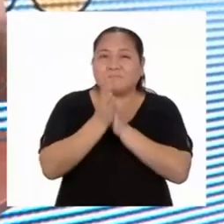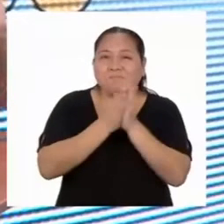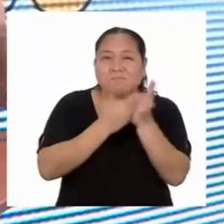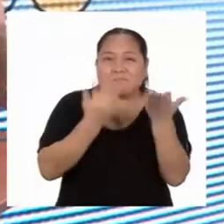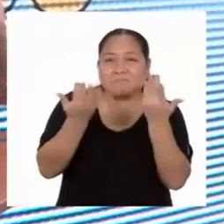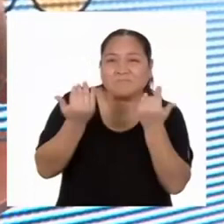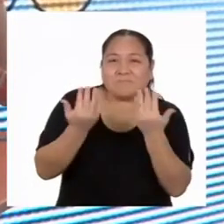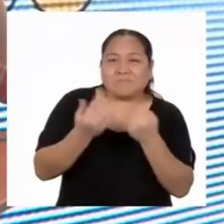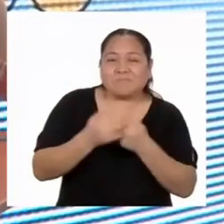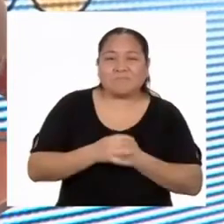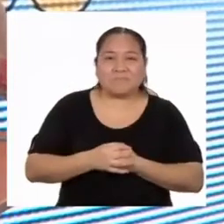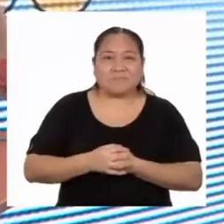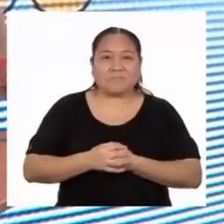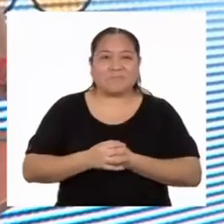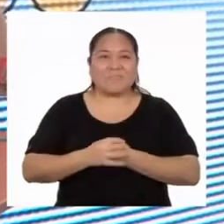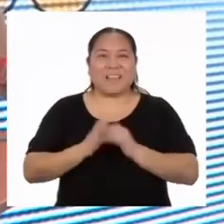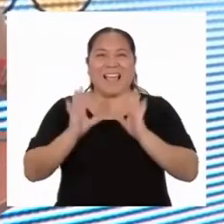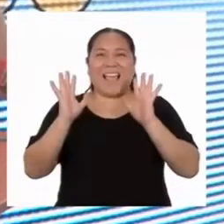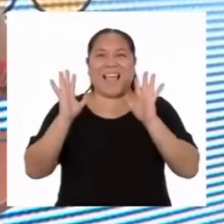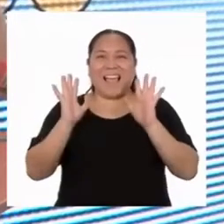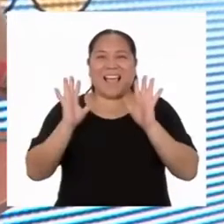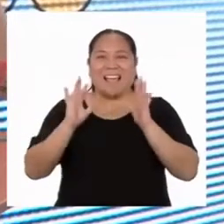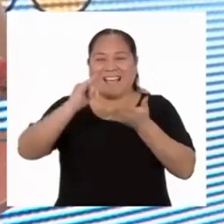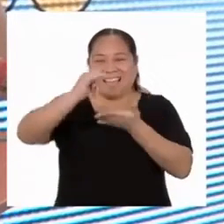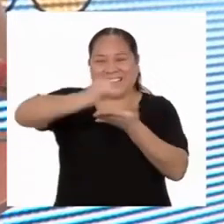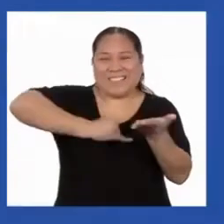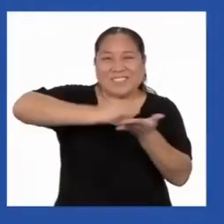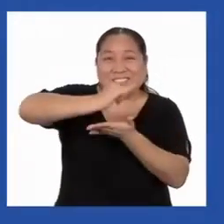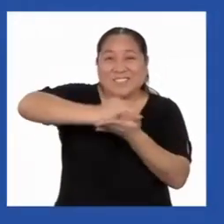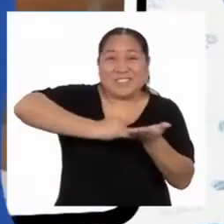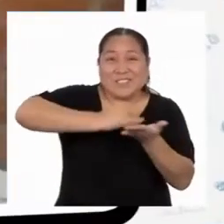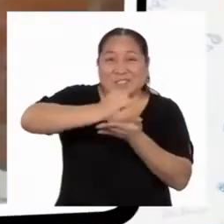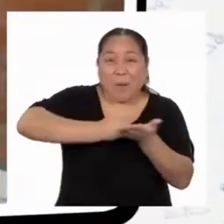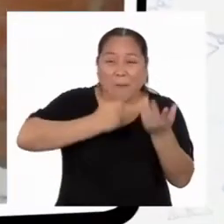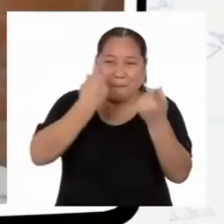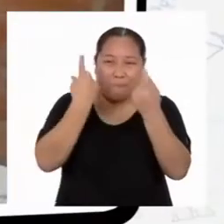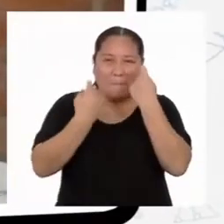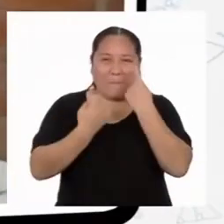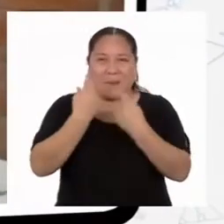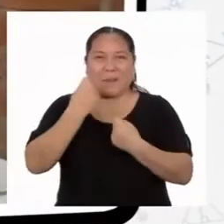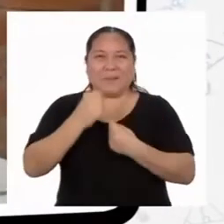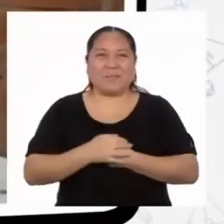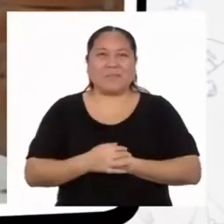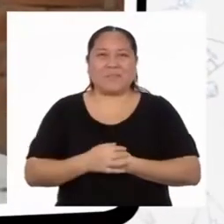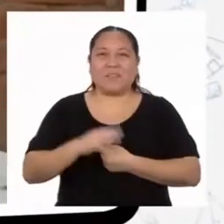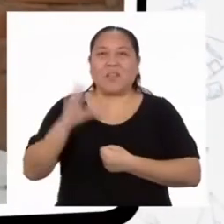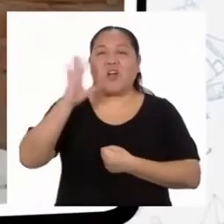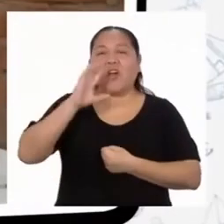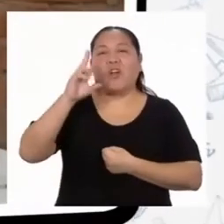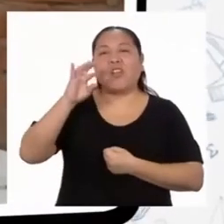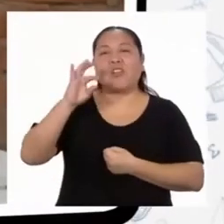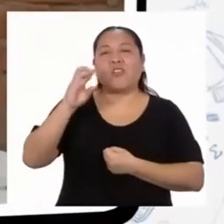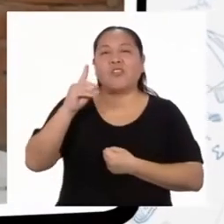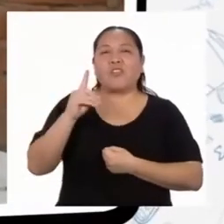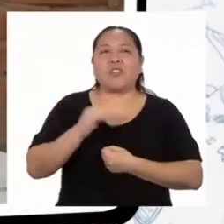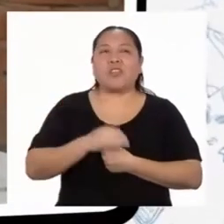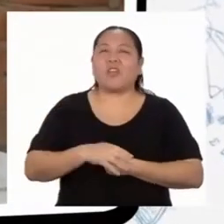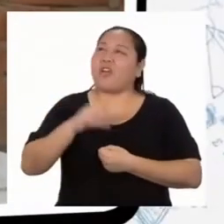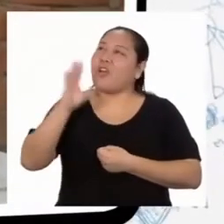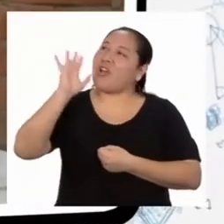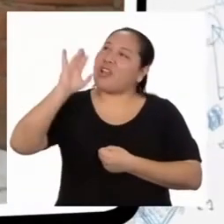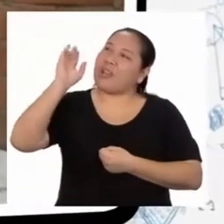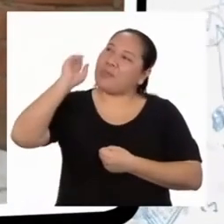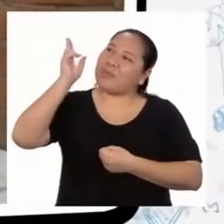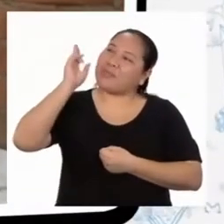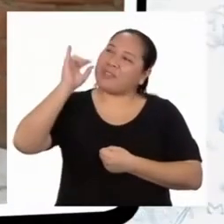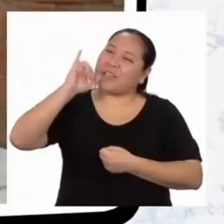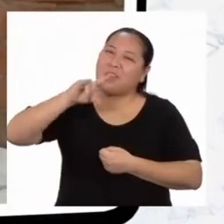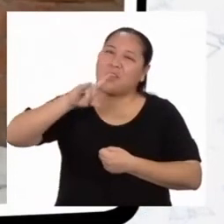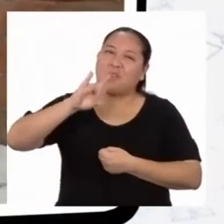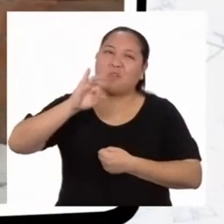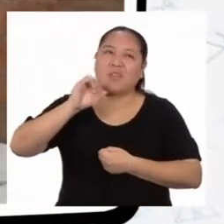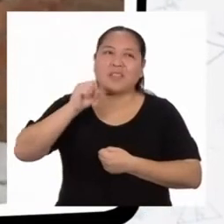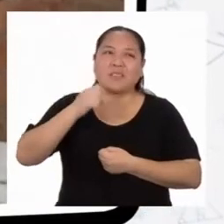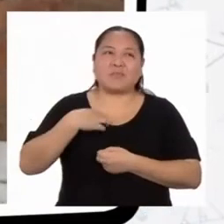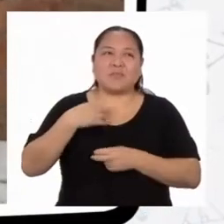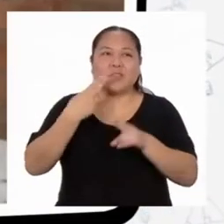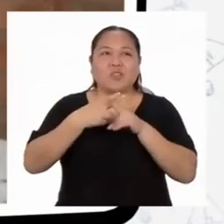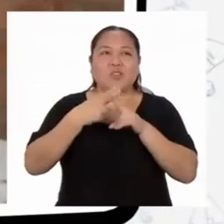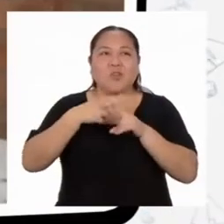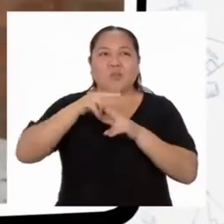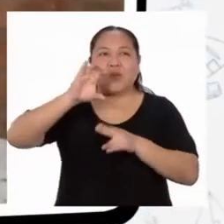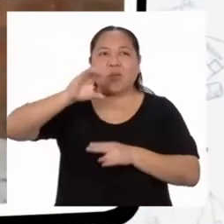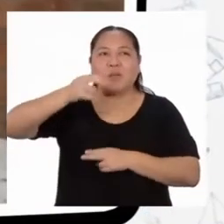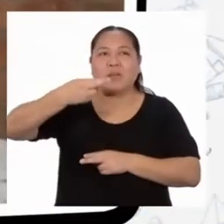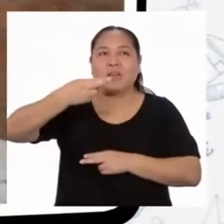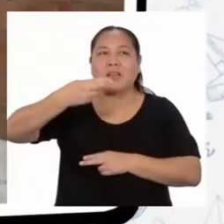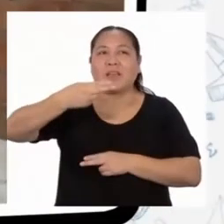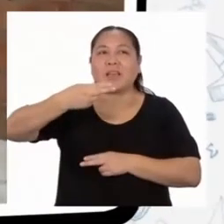ver. ¡Wow! ¡Lluvia de preguntas! Hola Rodrigo, hola profesora Yulisa, me llamo